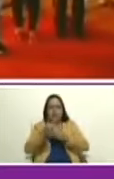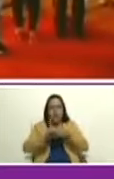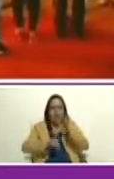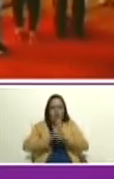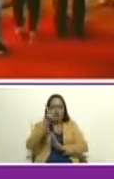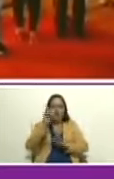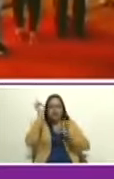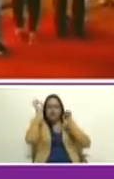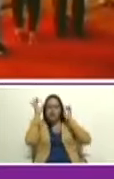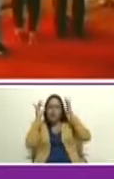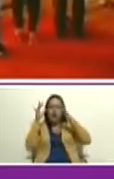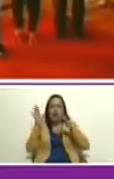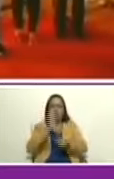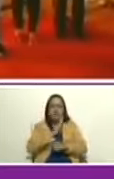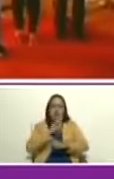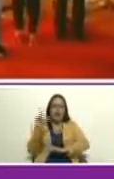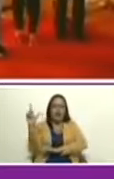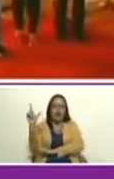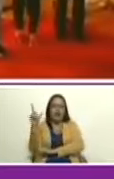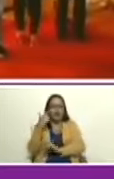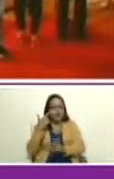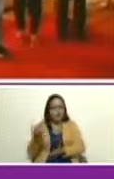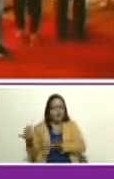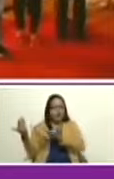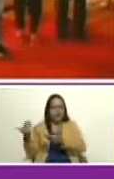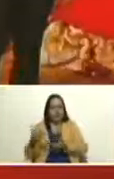creatividad larense. Adelante.